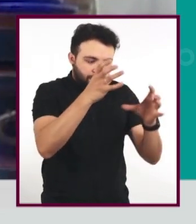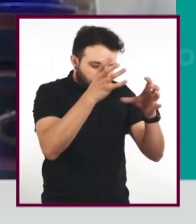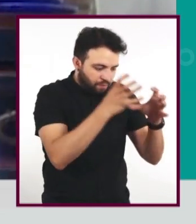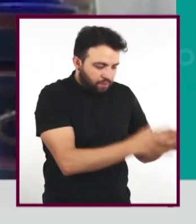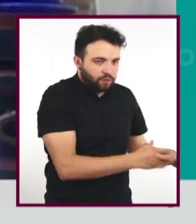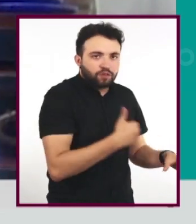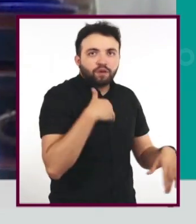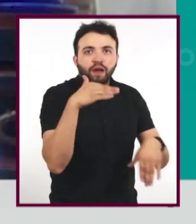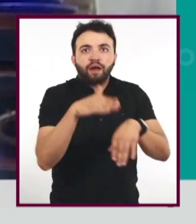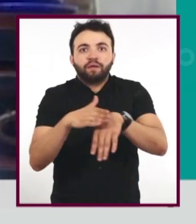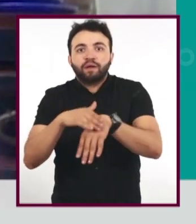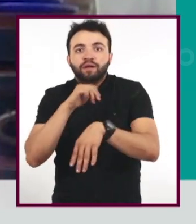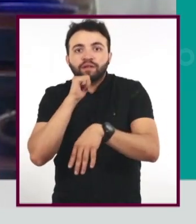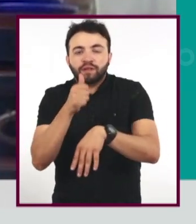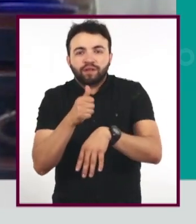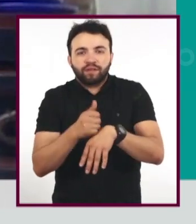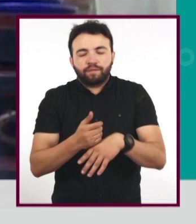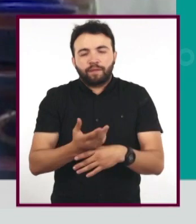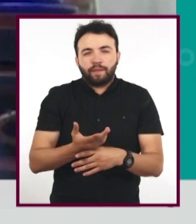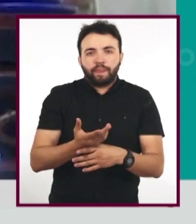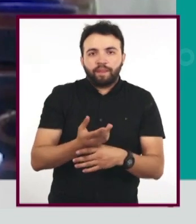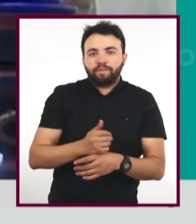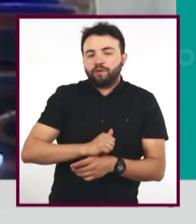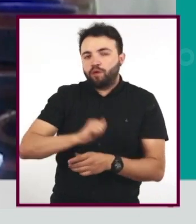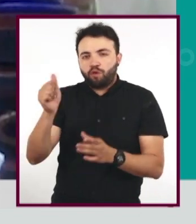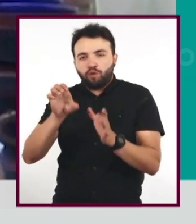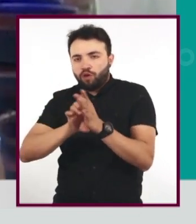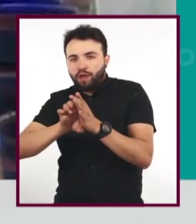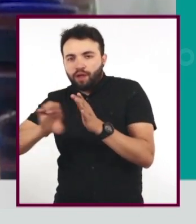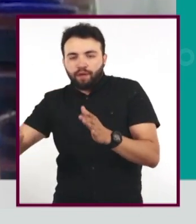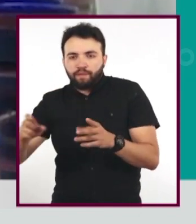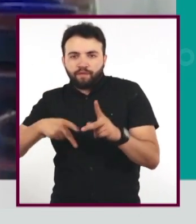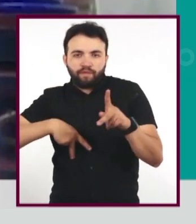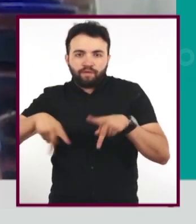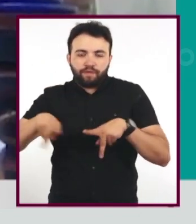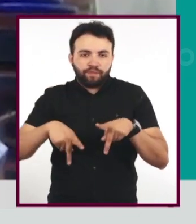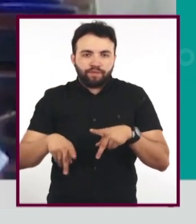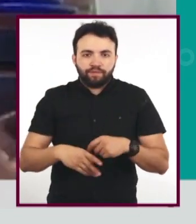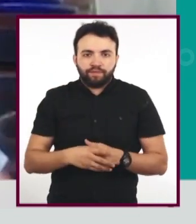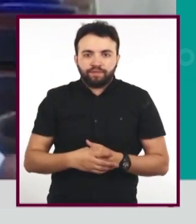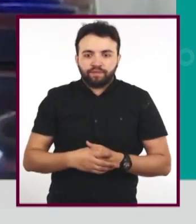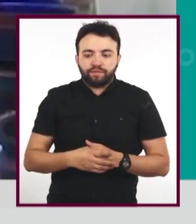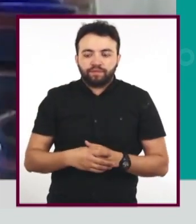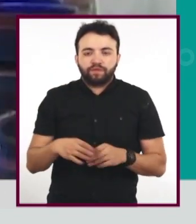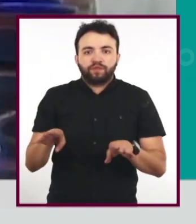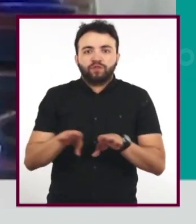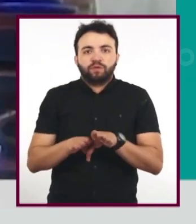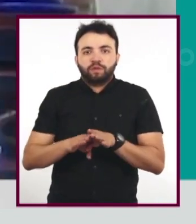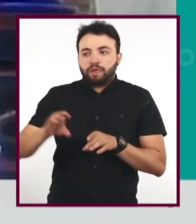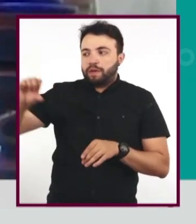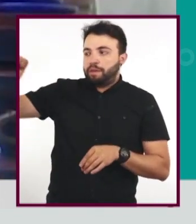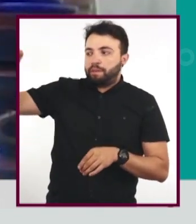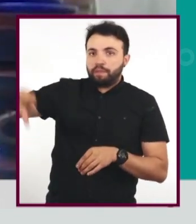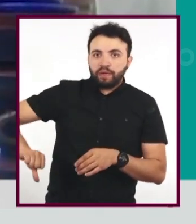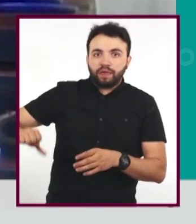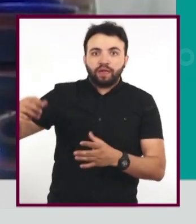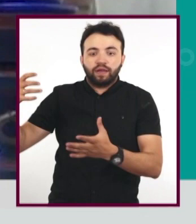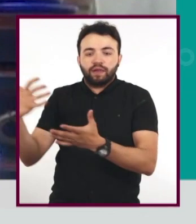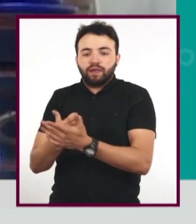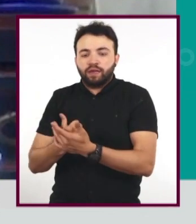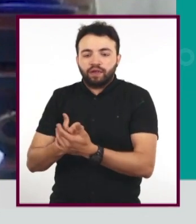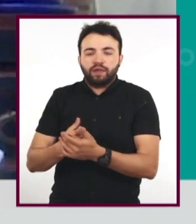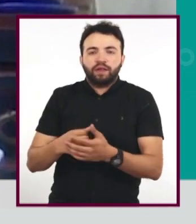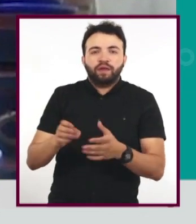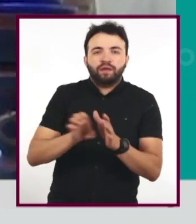juego sucedió algo parecido, pero es un ejemplo de lo contrario, de perder ganando, en donde estaban